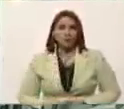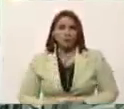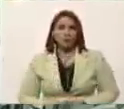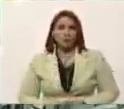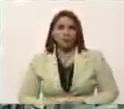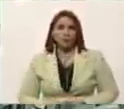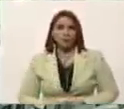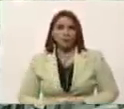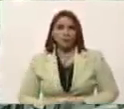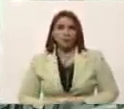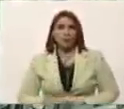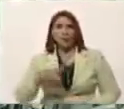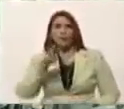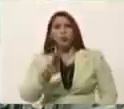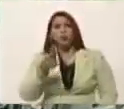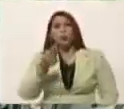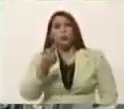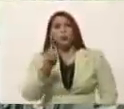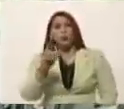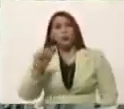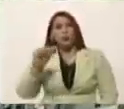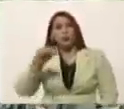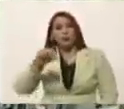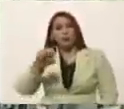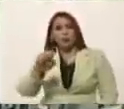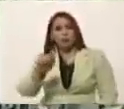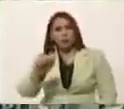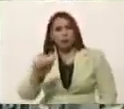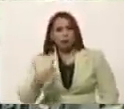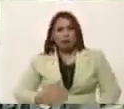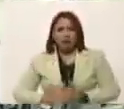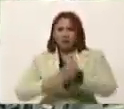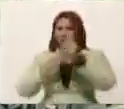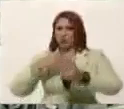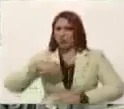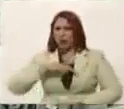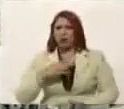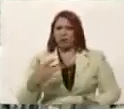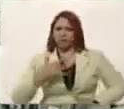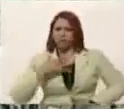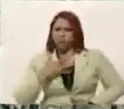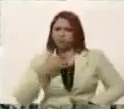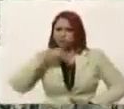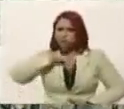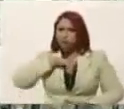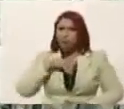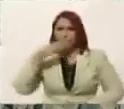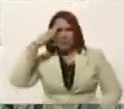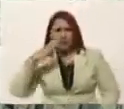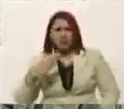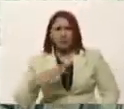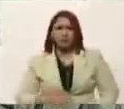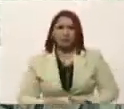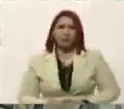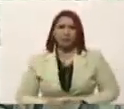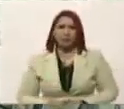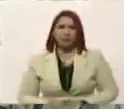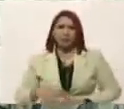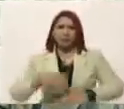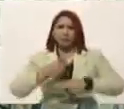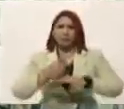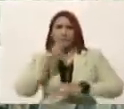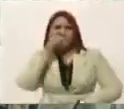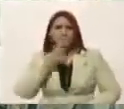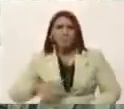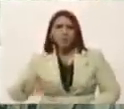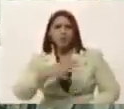es Rafael Urdaneta, son nuestras raíces militares, es el general del